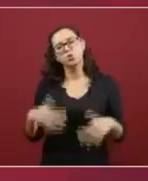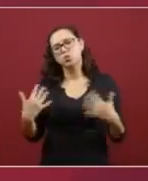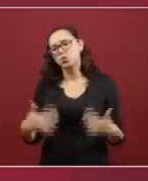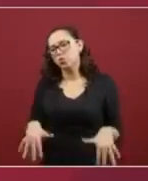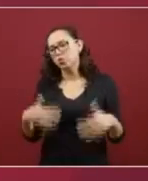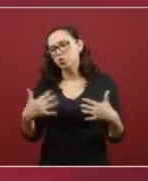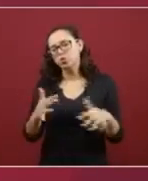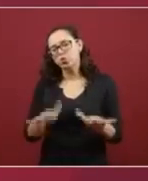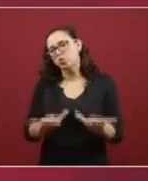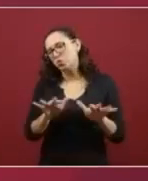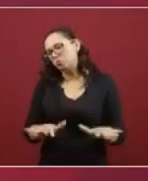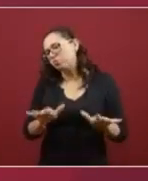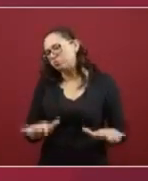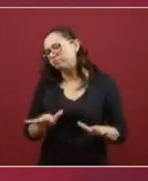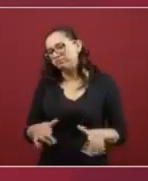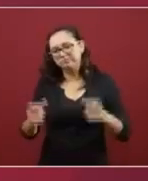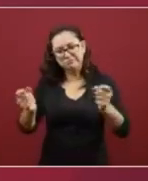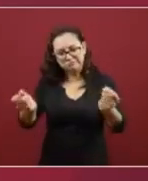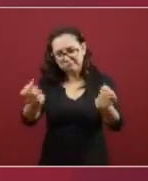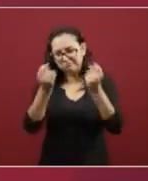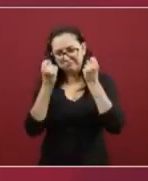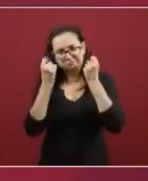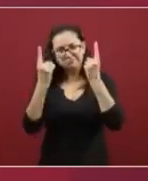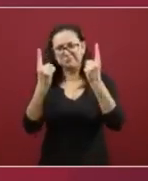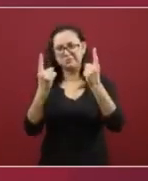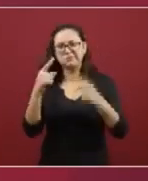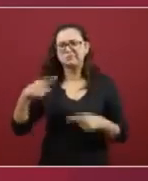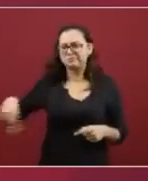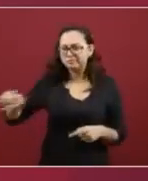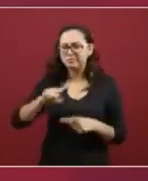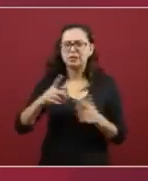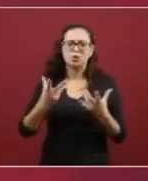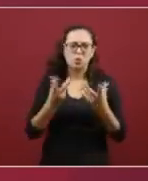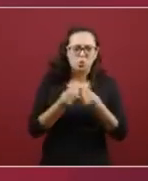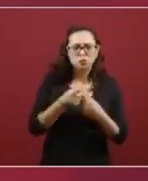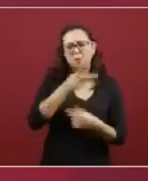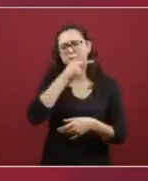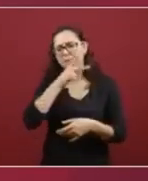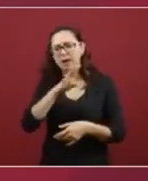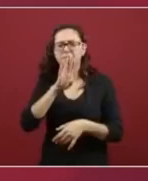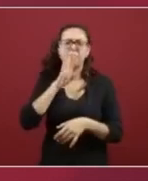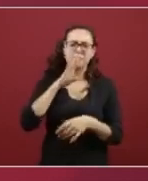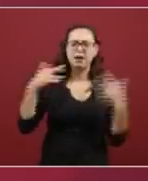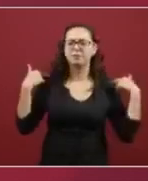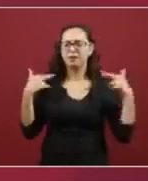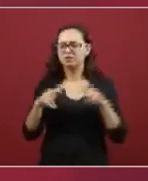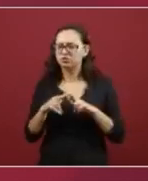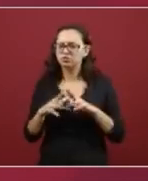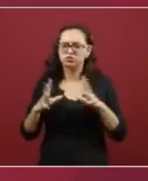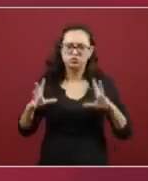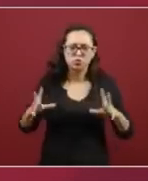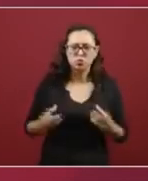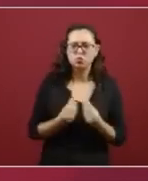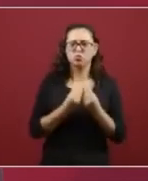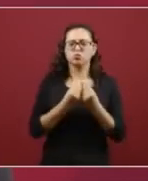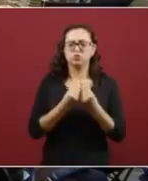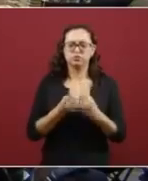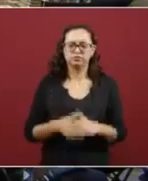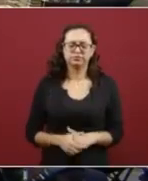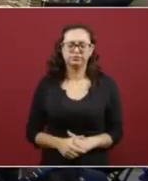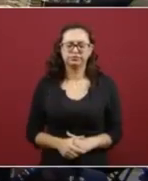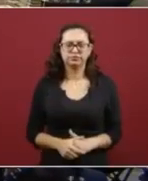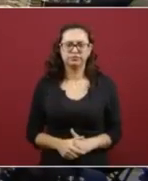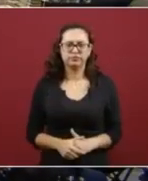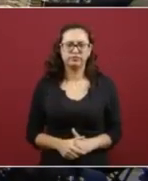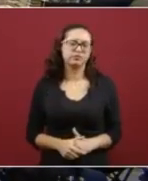primera, una vinculación, y ahí están los maestros, y ahí están los padres de familia. Bueno, lo mismo pasa en